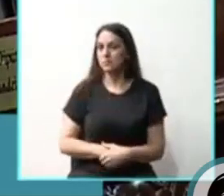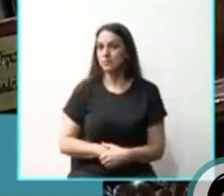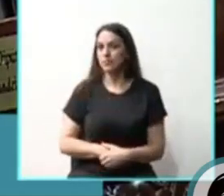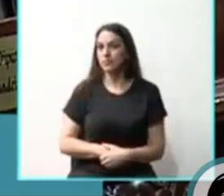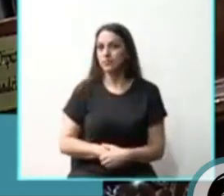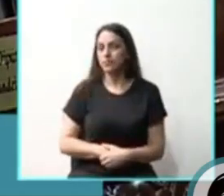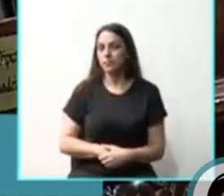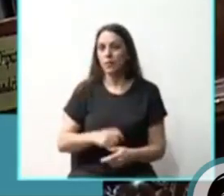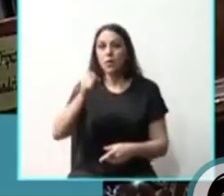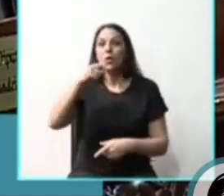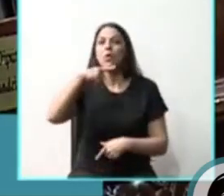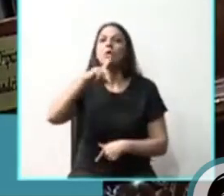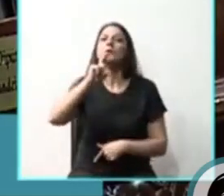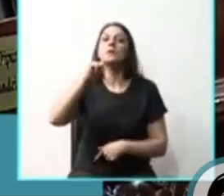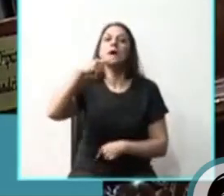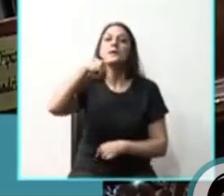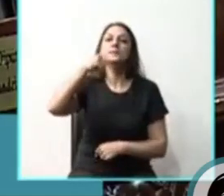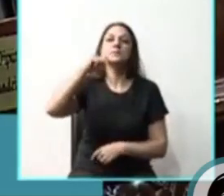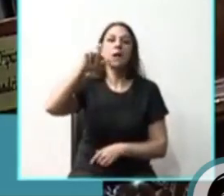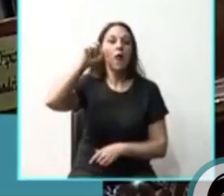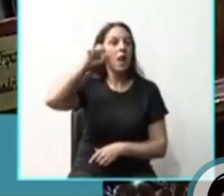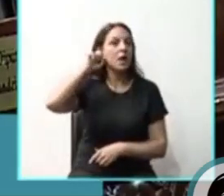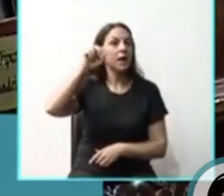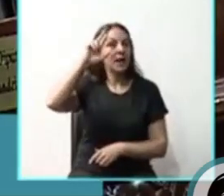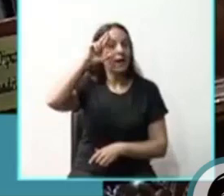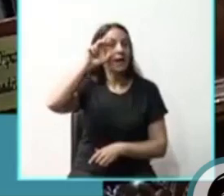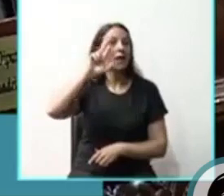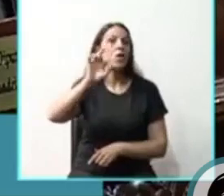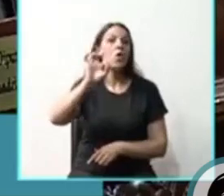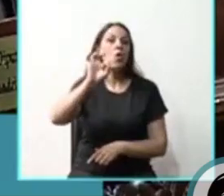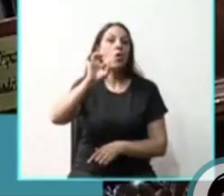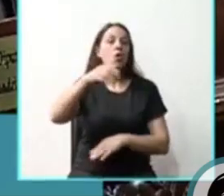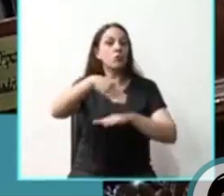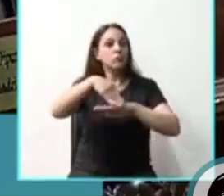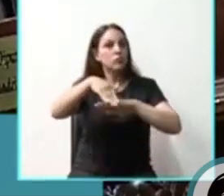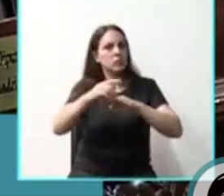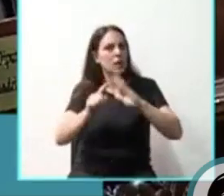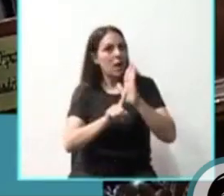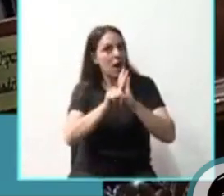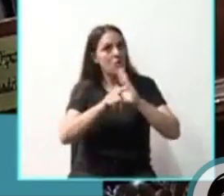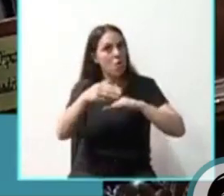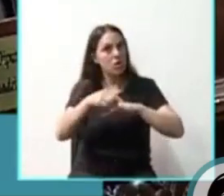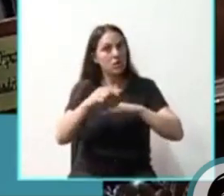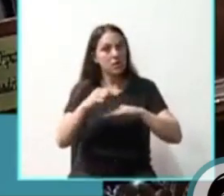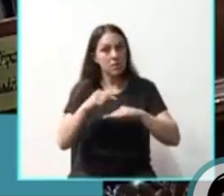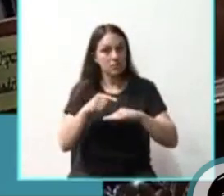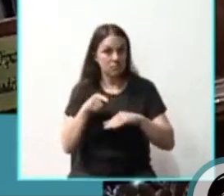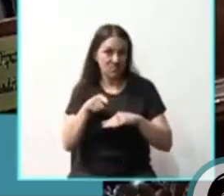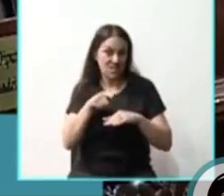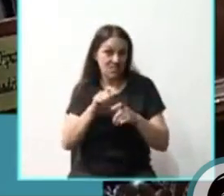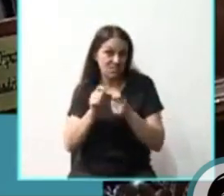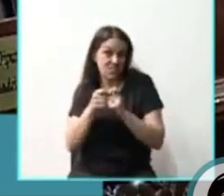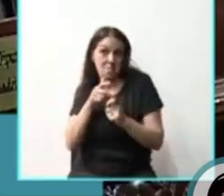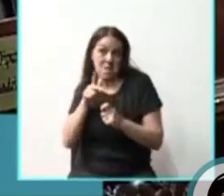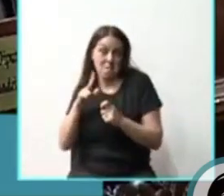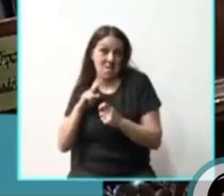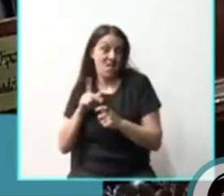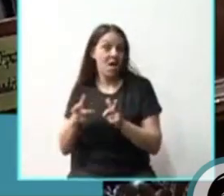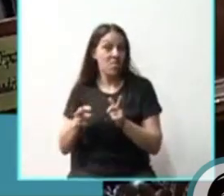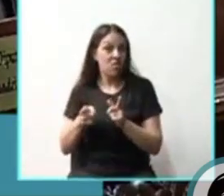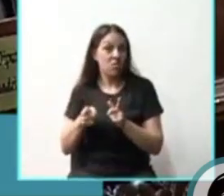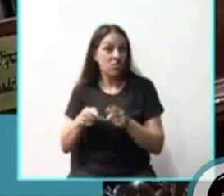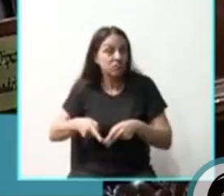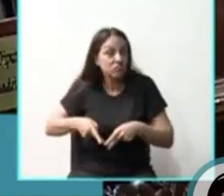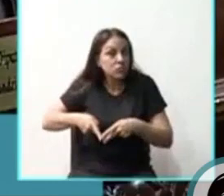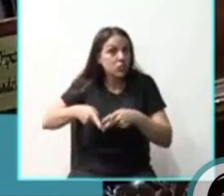y cosas salieron lo que estamos discutiendo acá la costanera norte su privatización la construcción